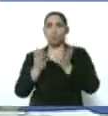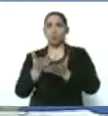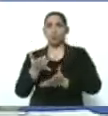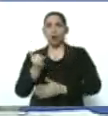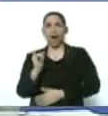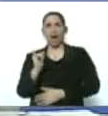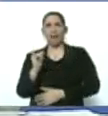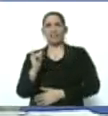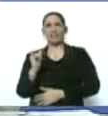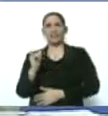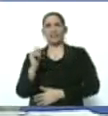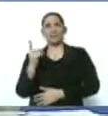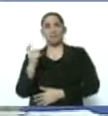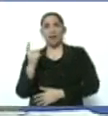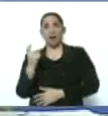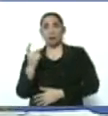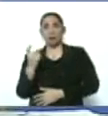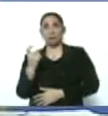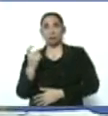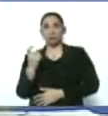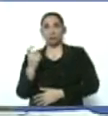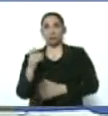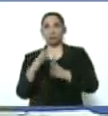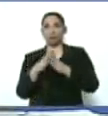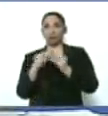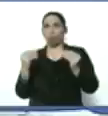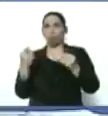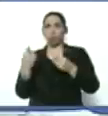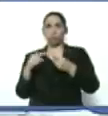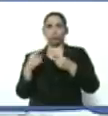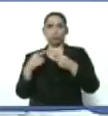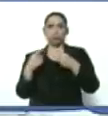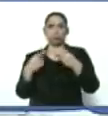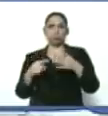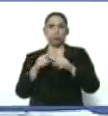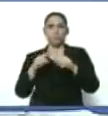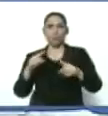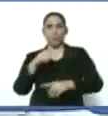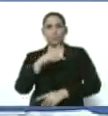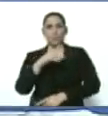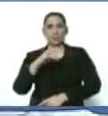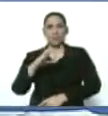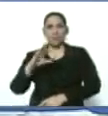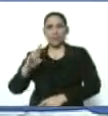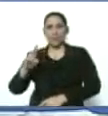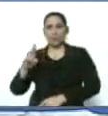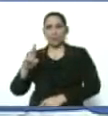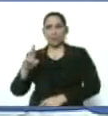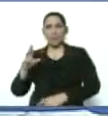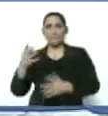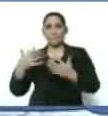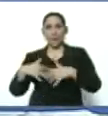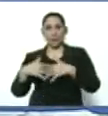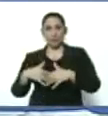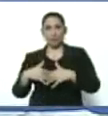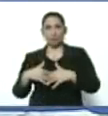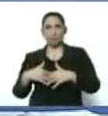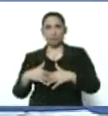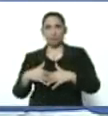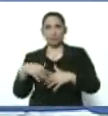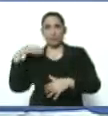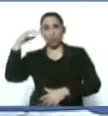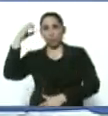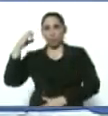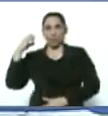una escasez de todos los insumos para los PCR moleculares de máquinas